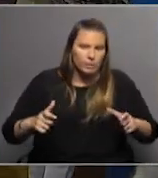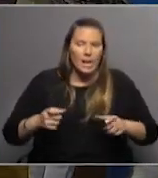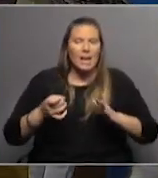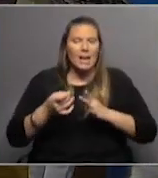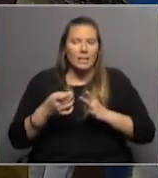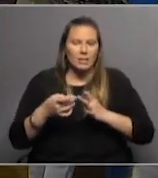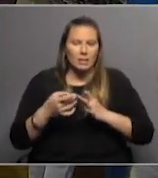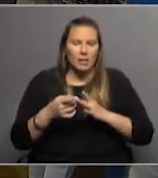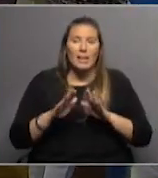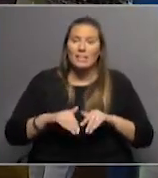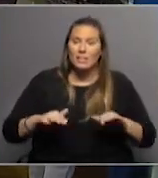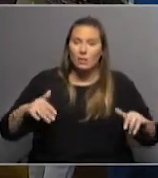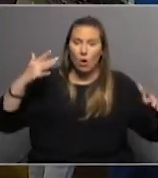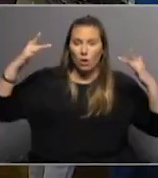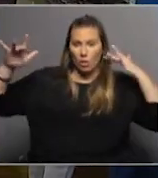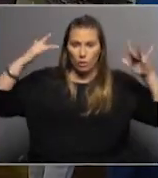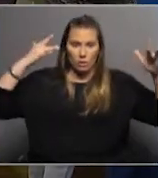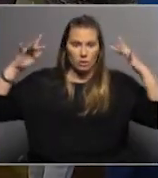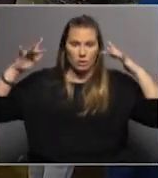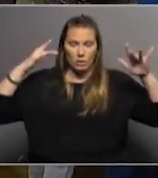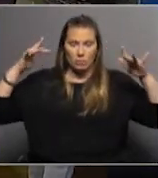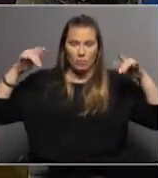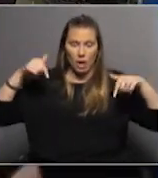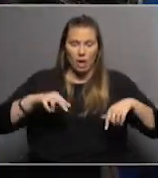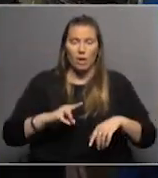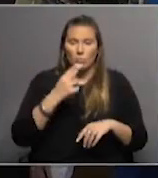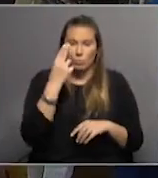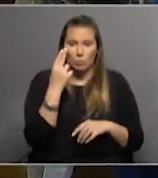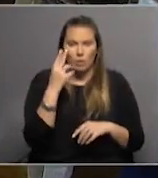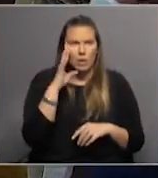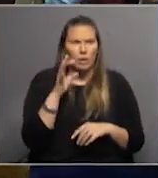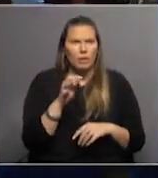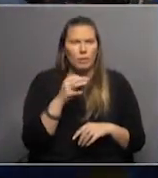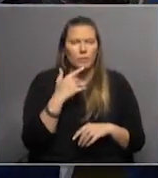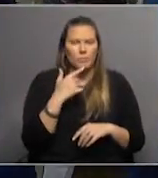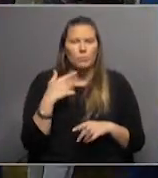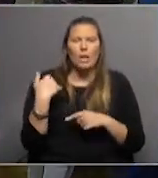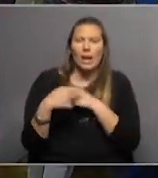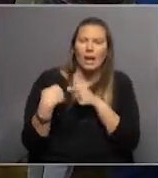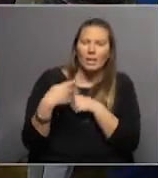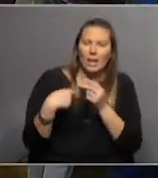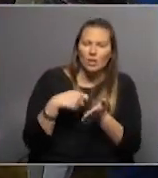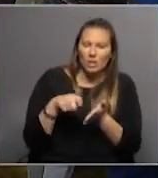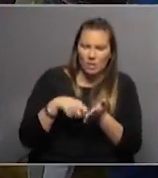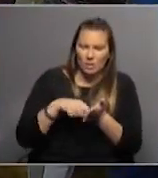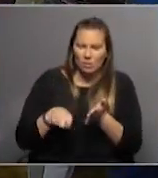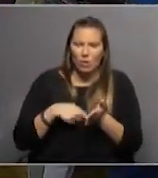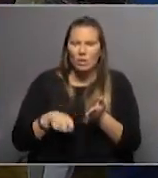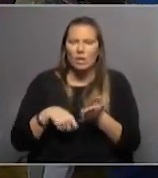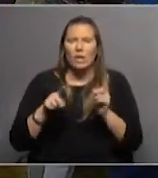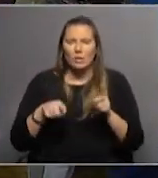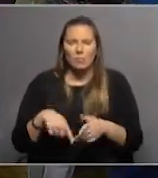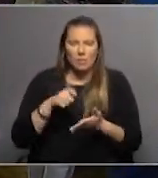tiene es el infantil y juvenil. En Uruguay, yo creo que tiene que ver con una generación de autores también, ¿no? De